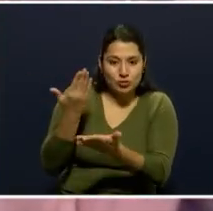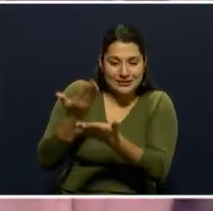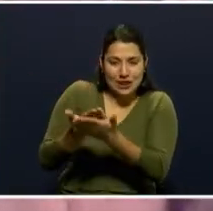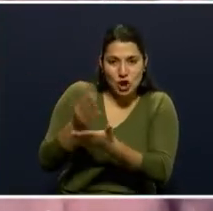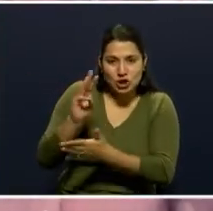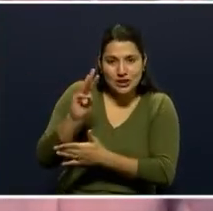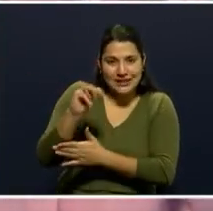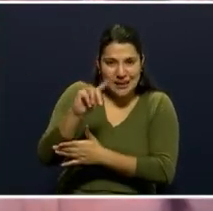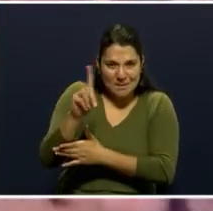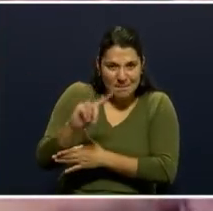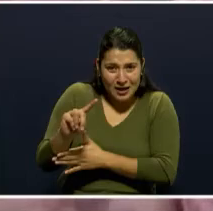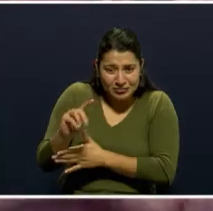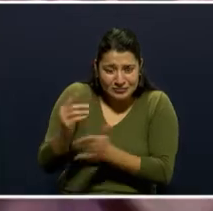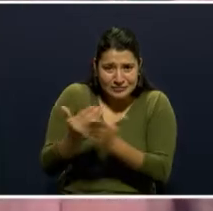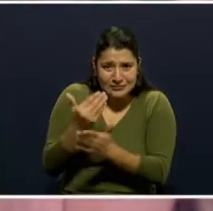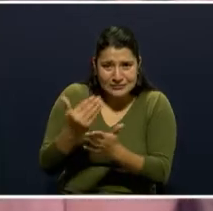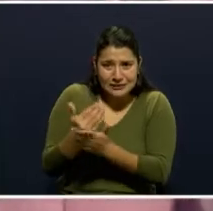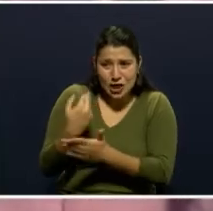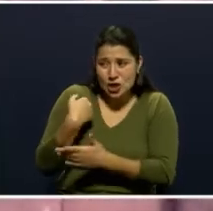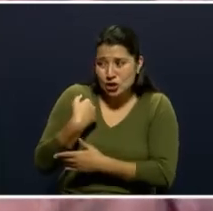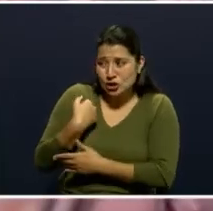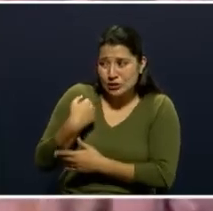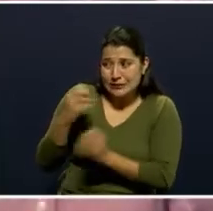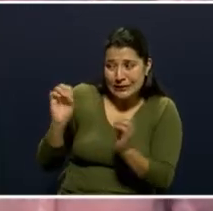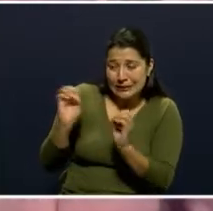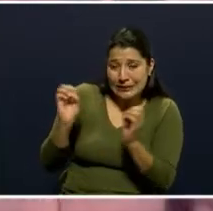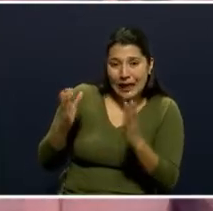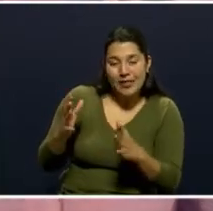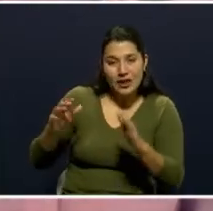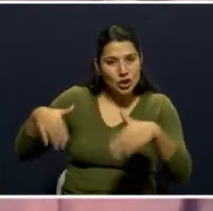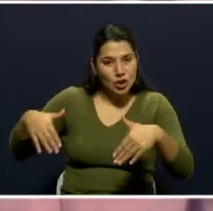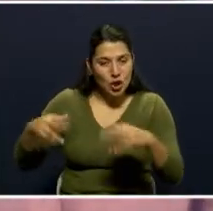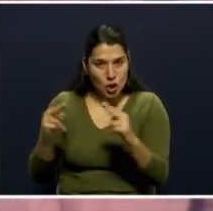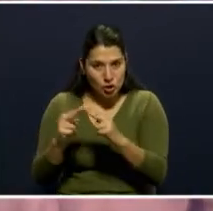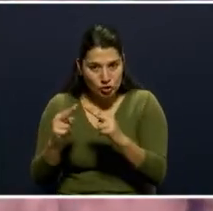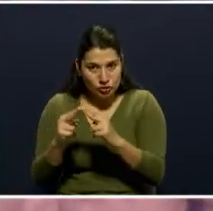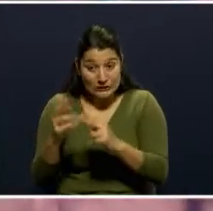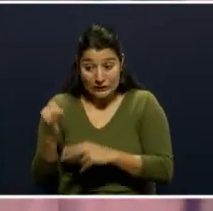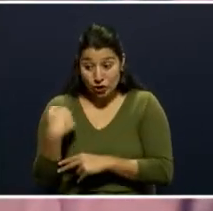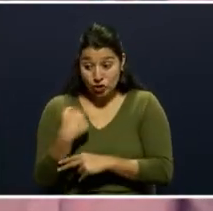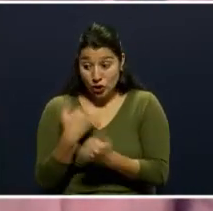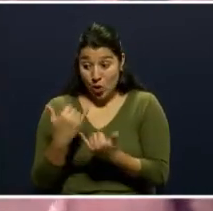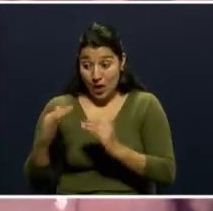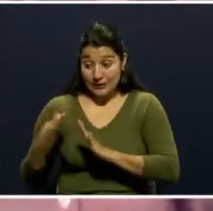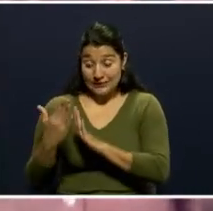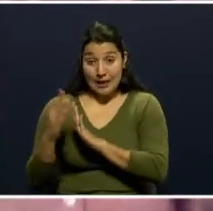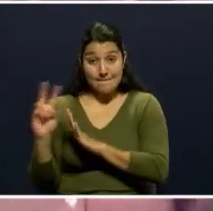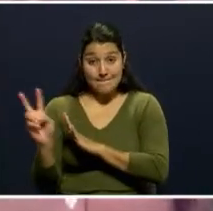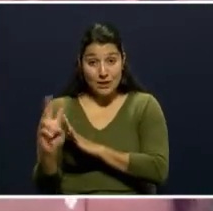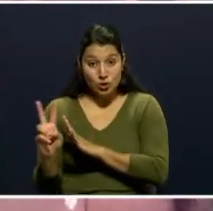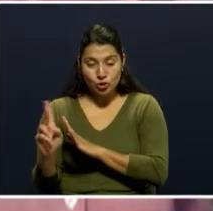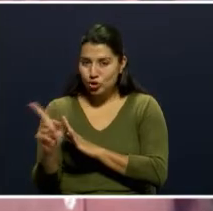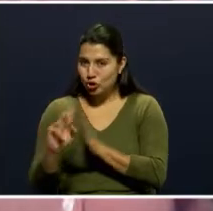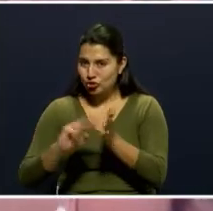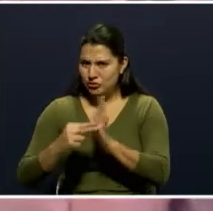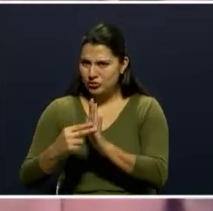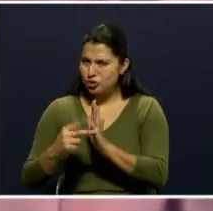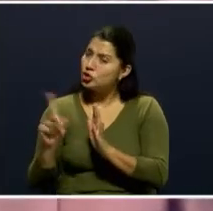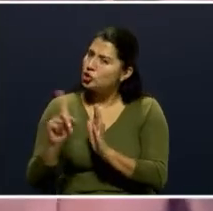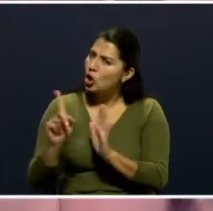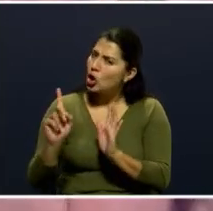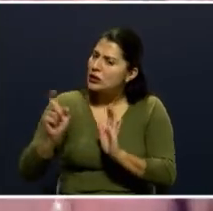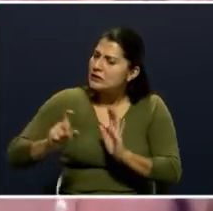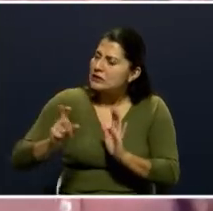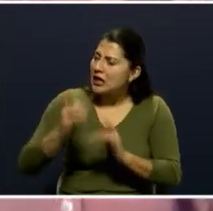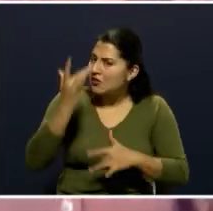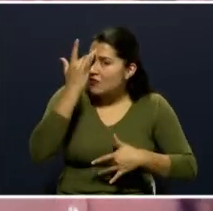marzo, ninguno de nosotros lo conoce. Si en este momento nos exponemos al virus, no garantiza que nos vayamos a enfermar, y